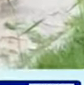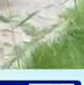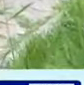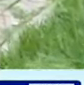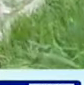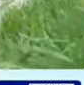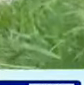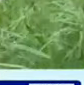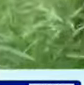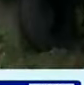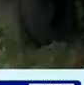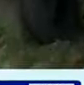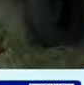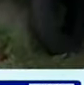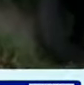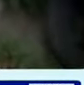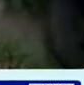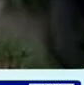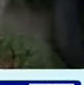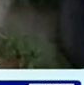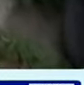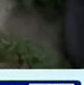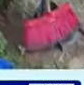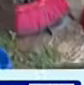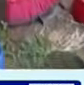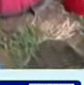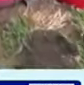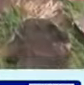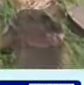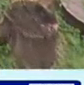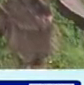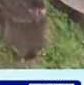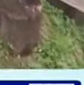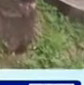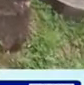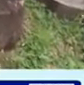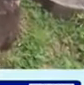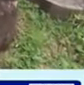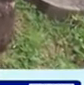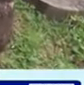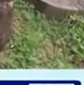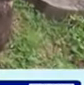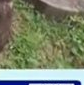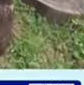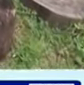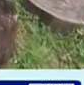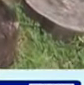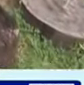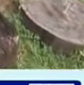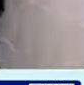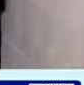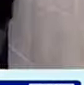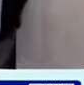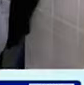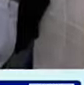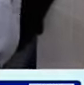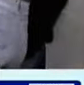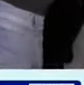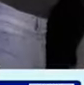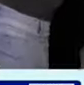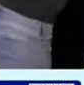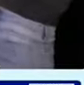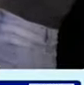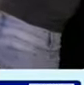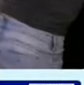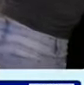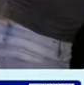con la alcaldía y hemos coordinado para que se empiece a hacer la limpieza de los canales y también de los parques y las